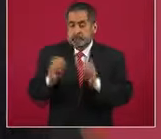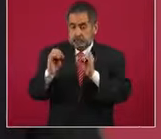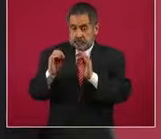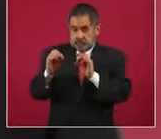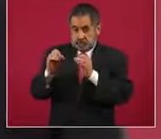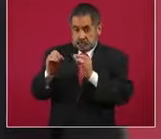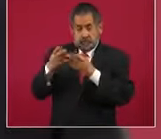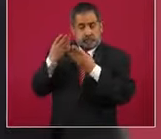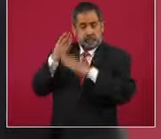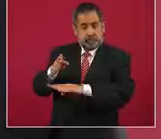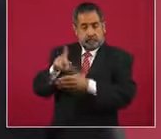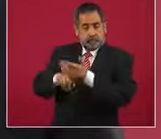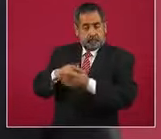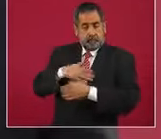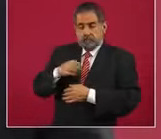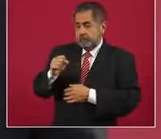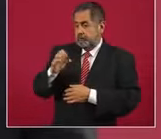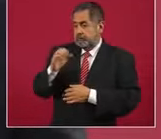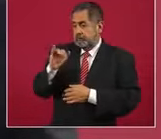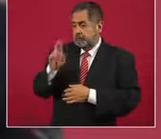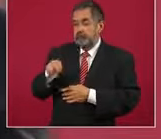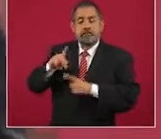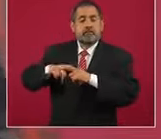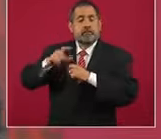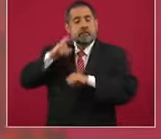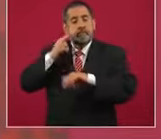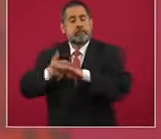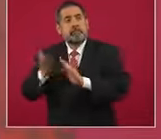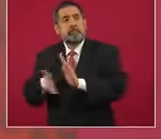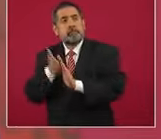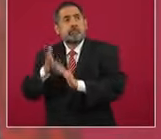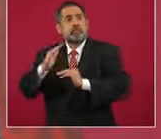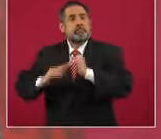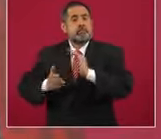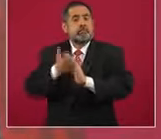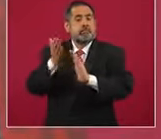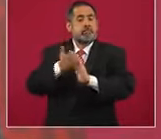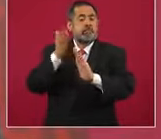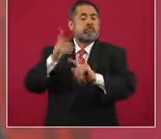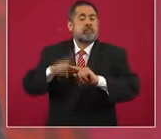del Banco del Bienestar las está construyendo